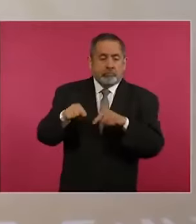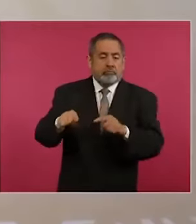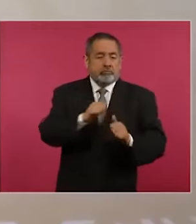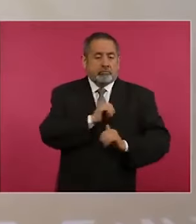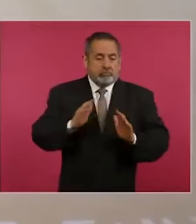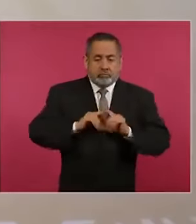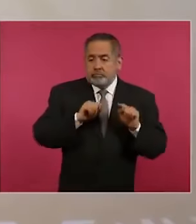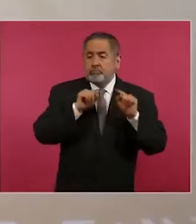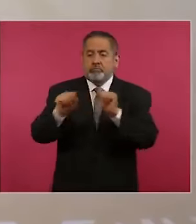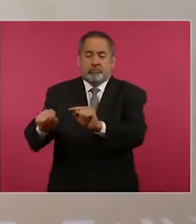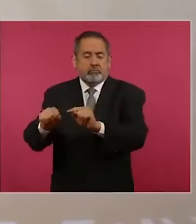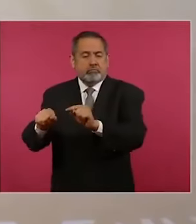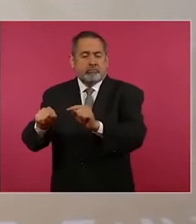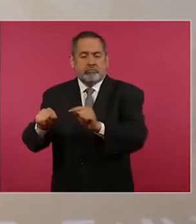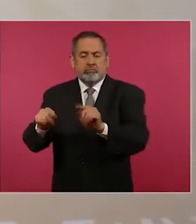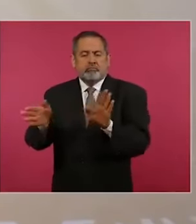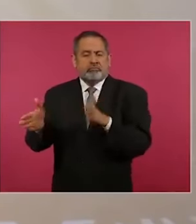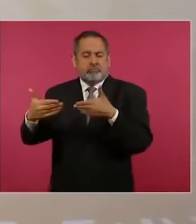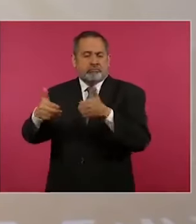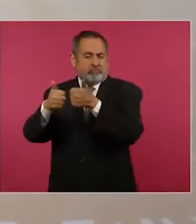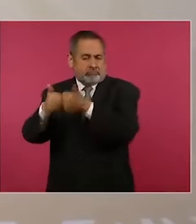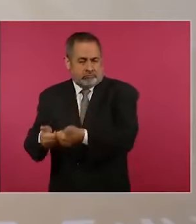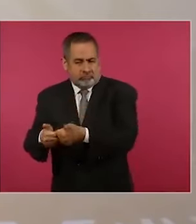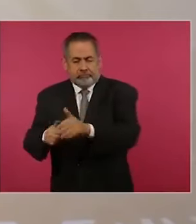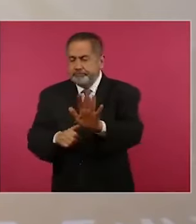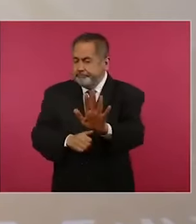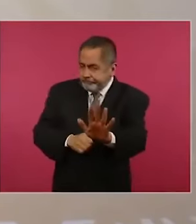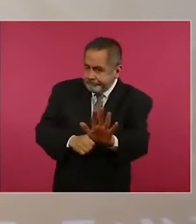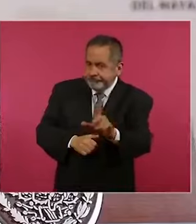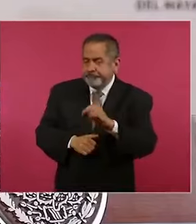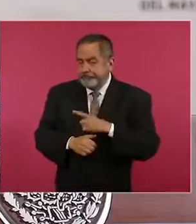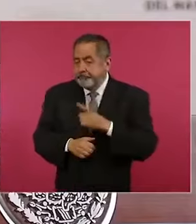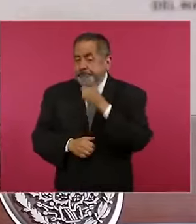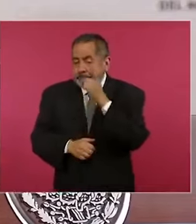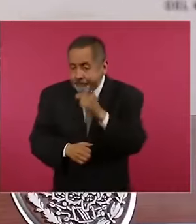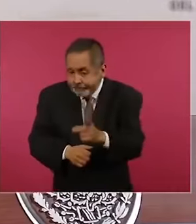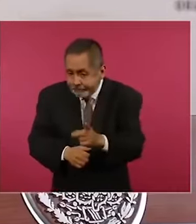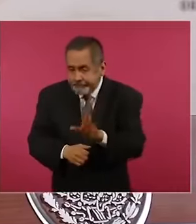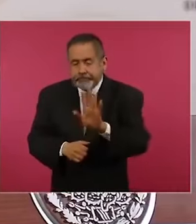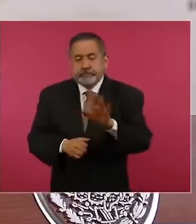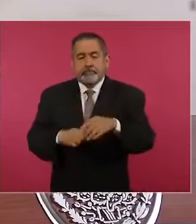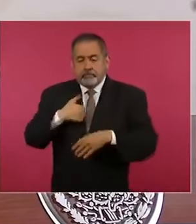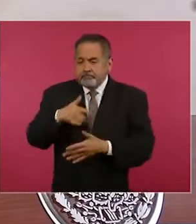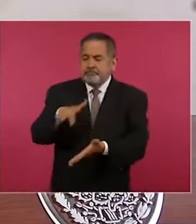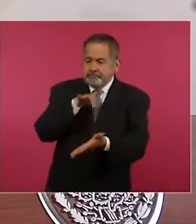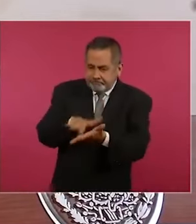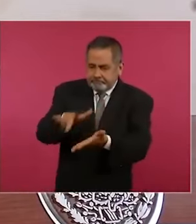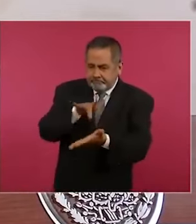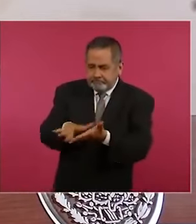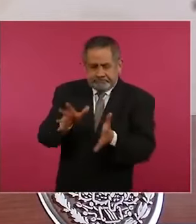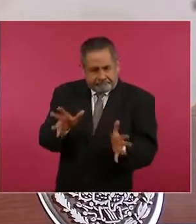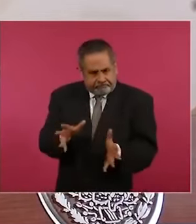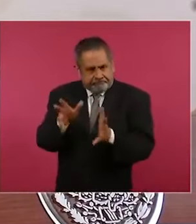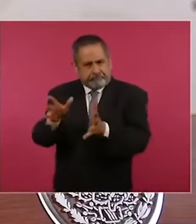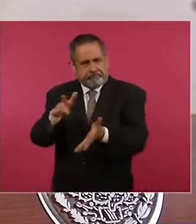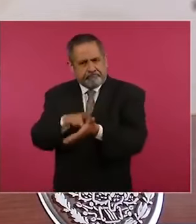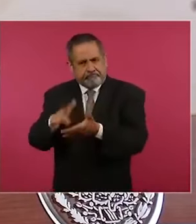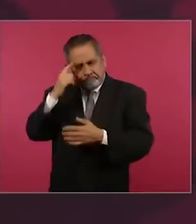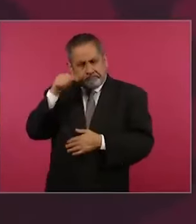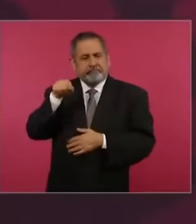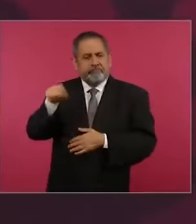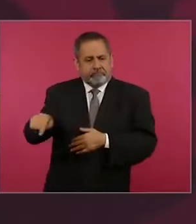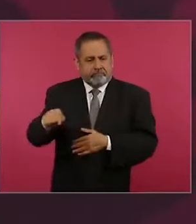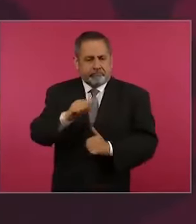No. Yo dije de que había que apoyarlos en